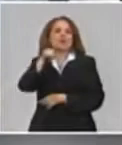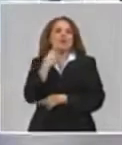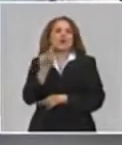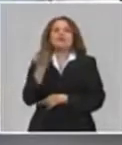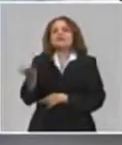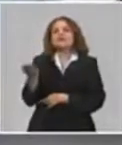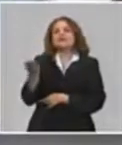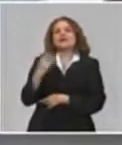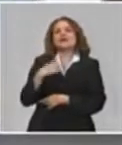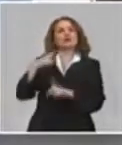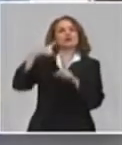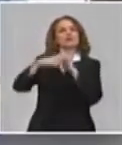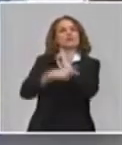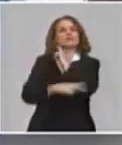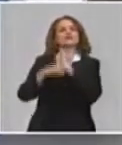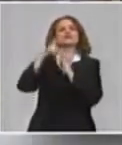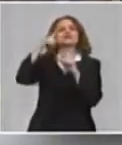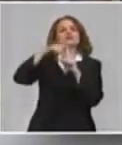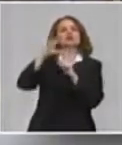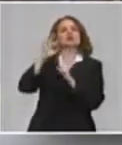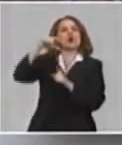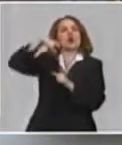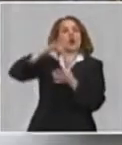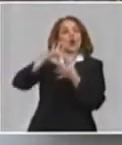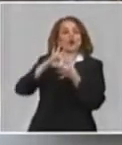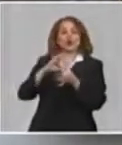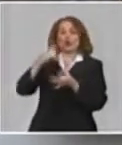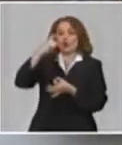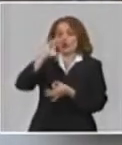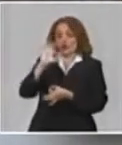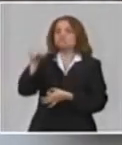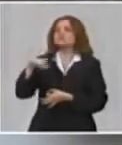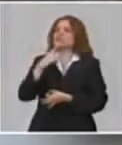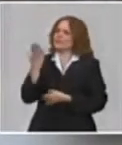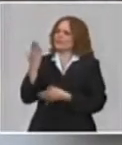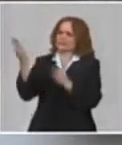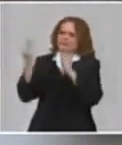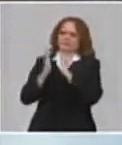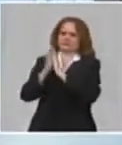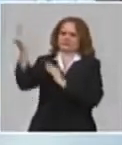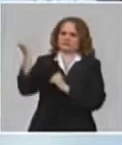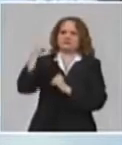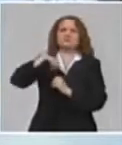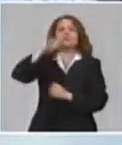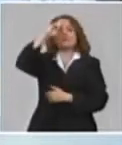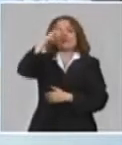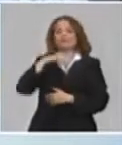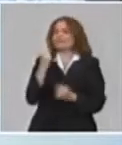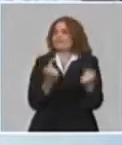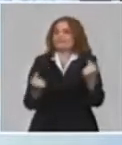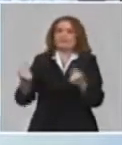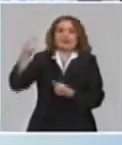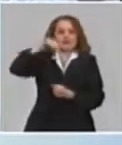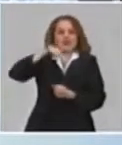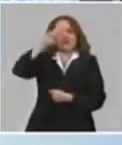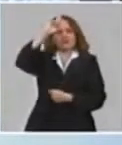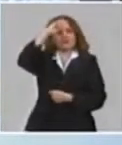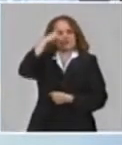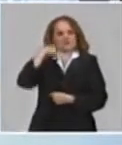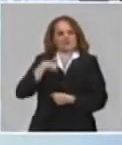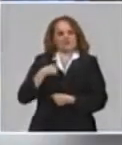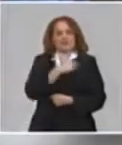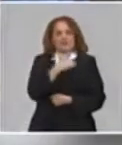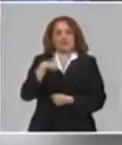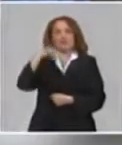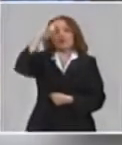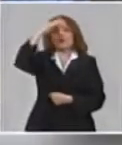el enfrentamiento a la COVID-19. Era la primera vez que médicos de este archipiélago internacionalista llegaban a